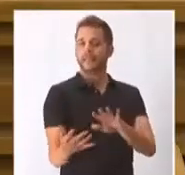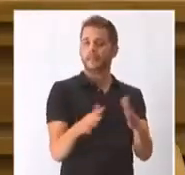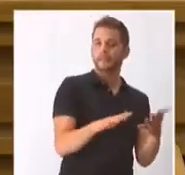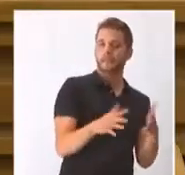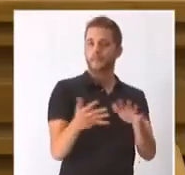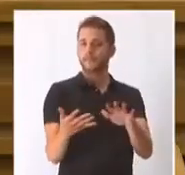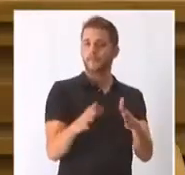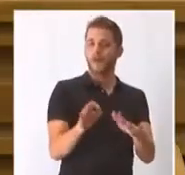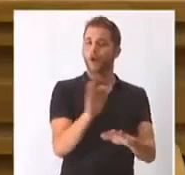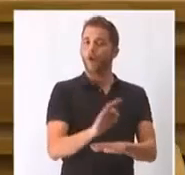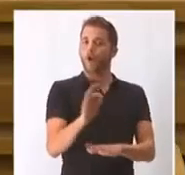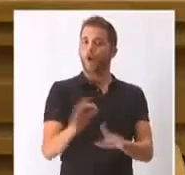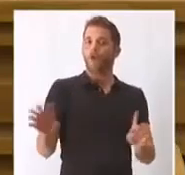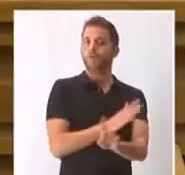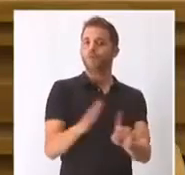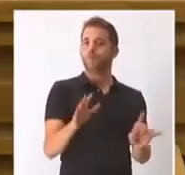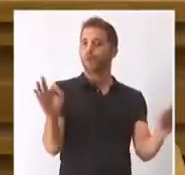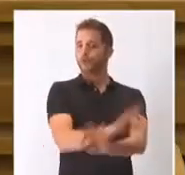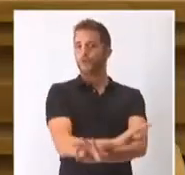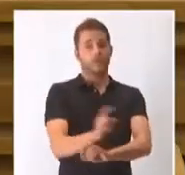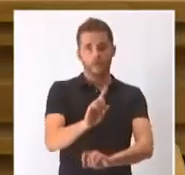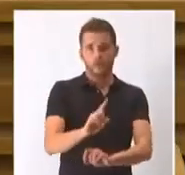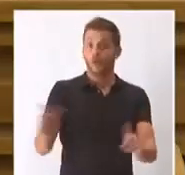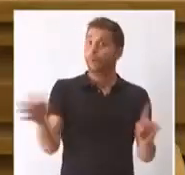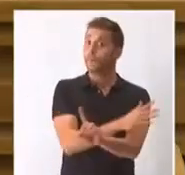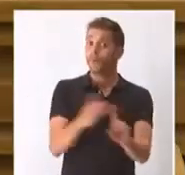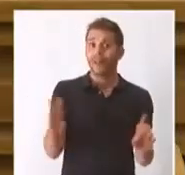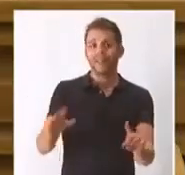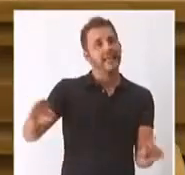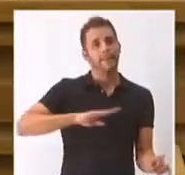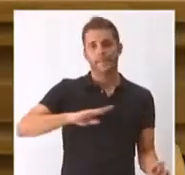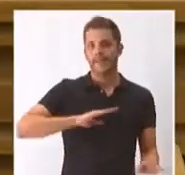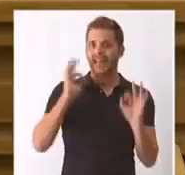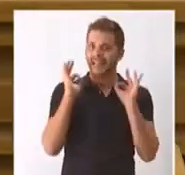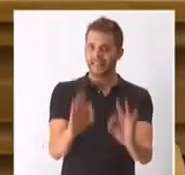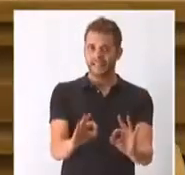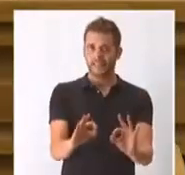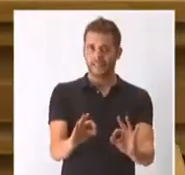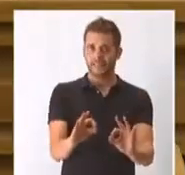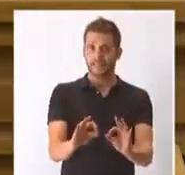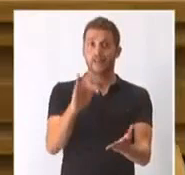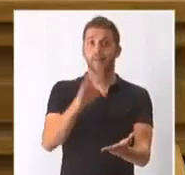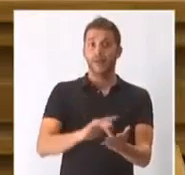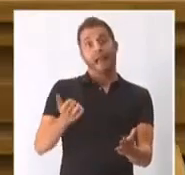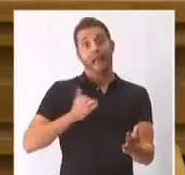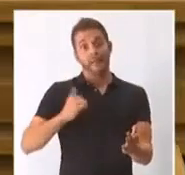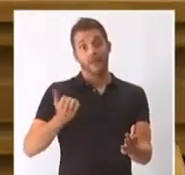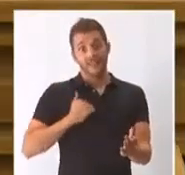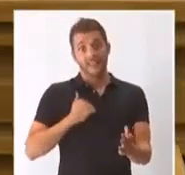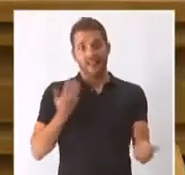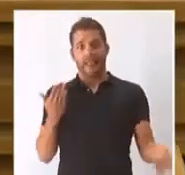o a confundir violencias toda la violencia es mala pero la que se practica en el nombre de la desigualdad es